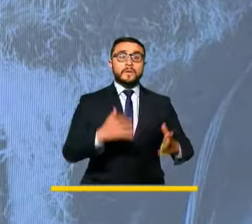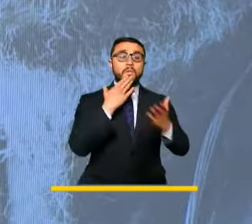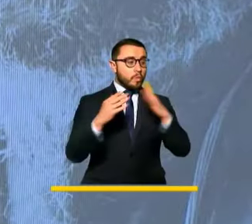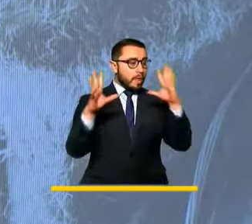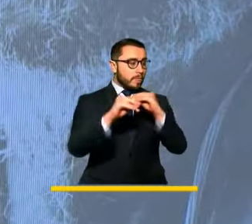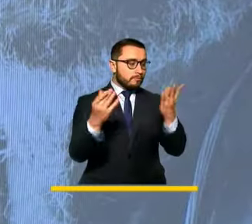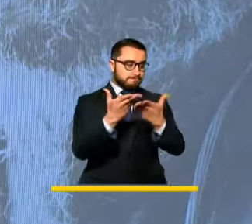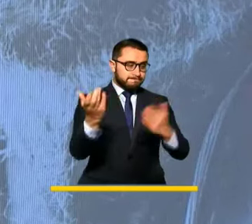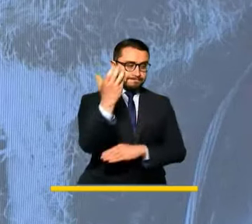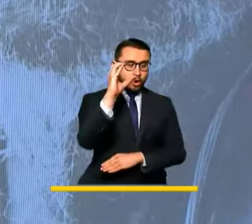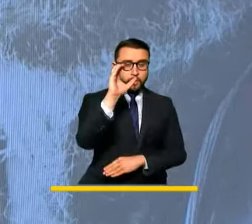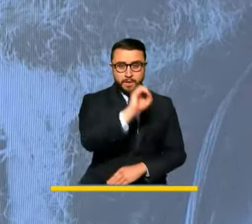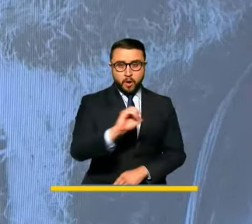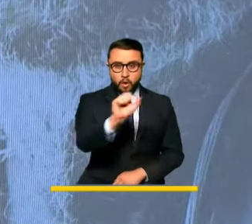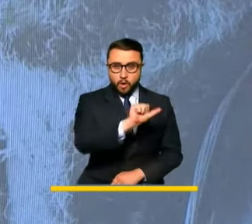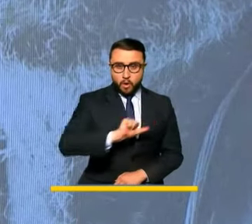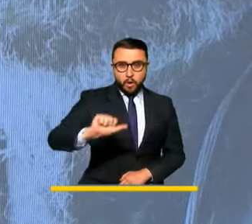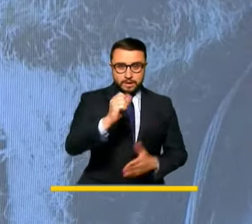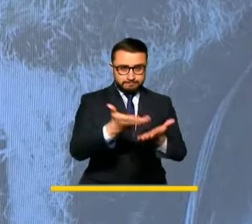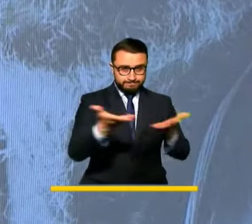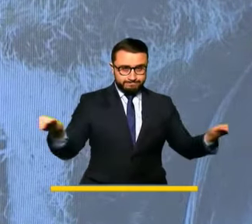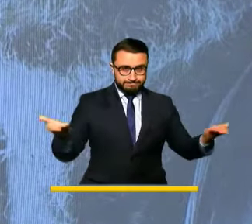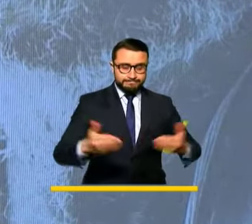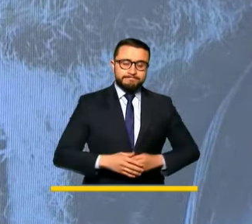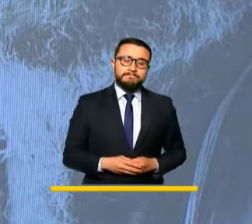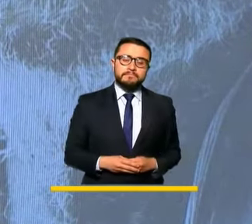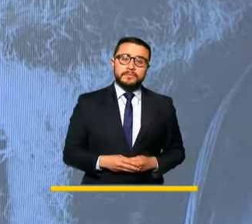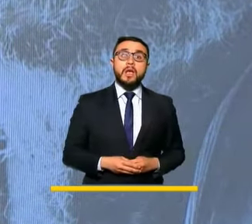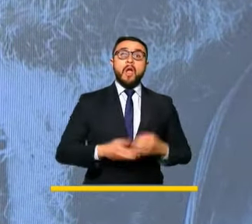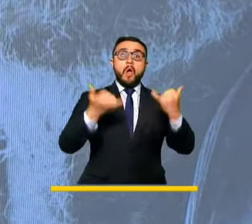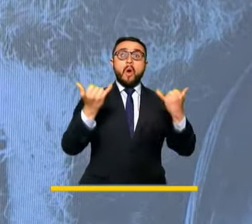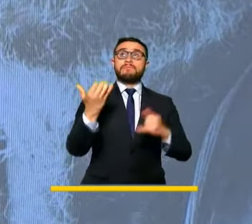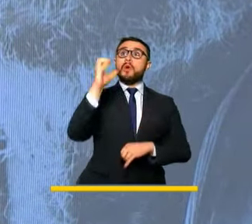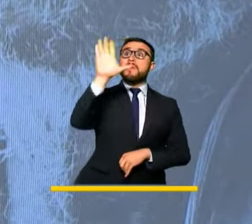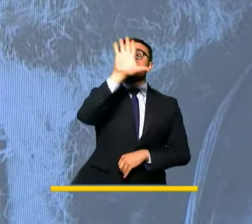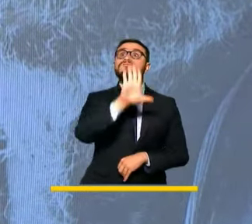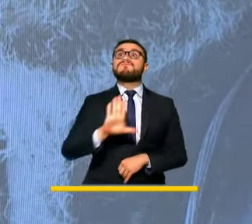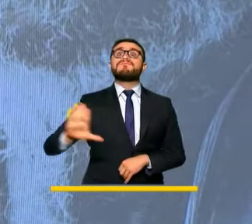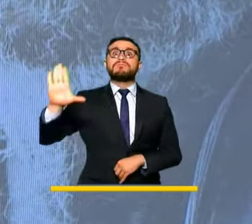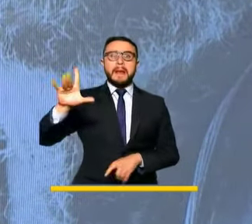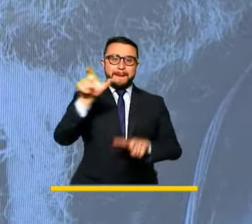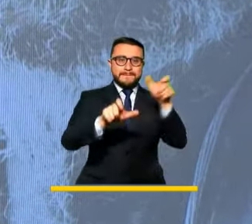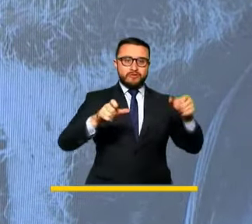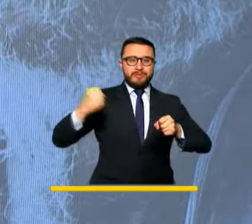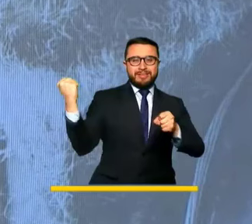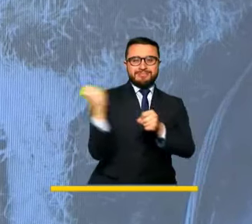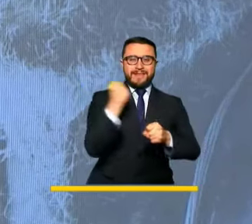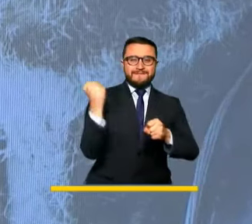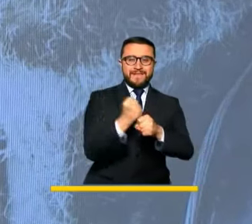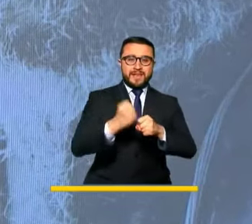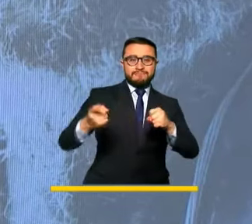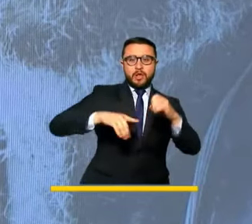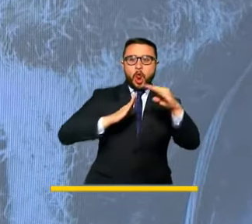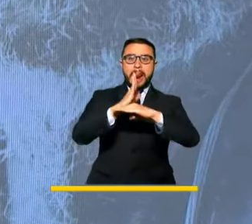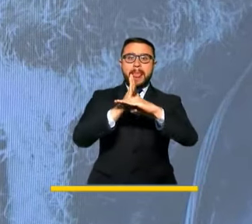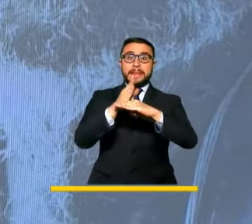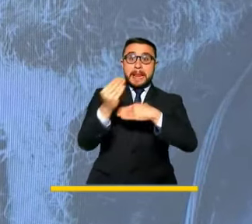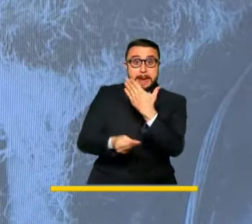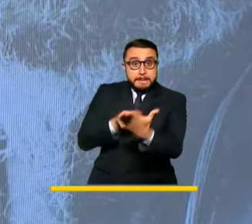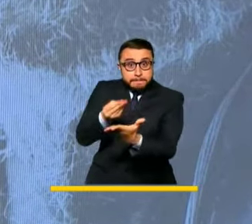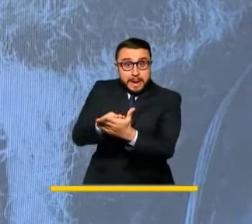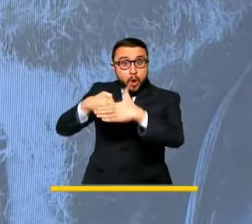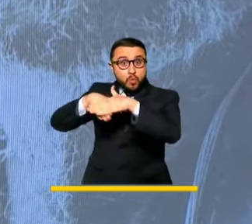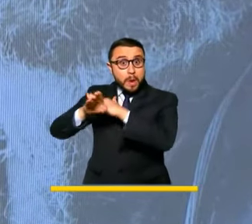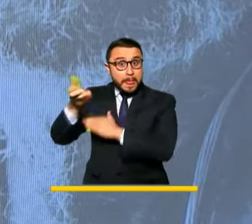noches colombianas y colombianos. Hoy en Colombia la mitad de quienes trabajan no cotizan